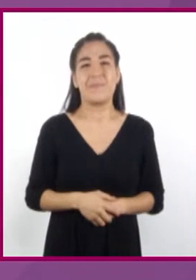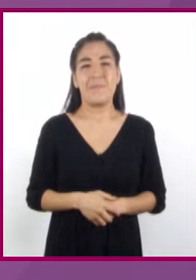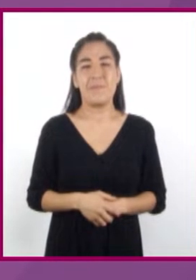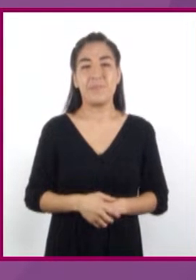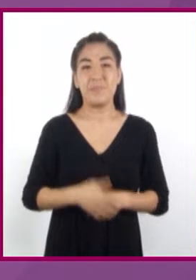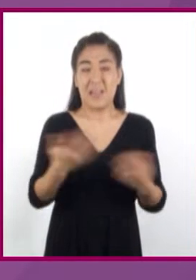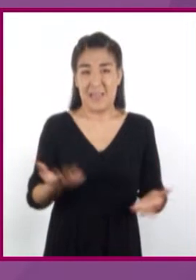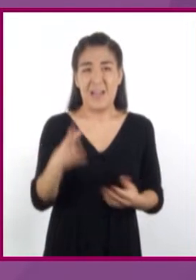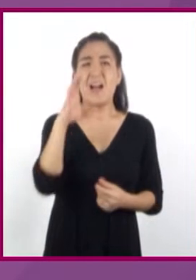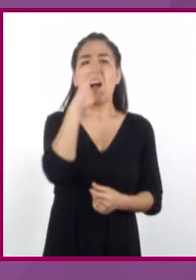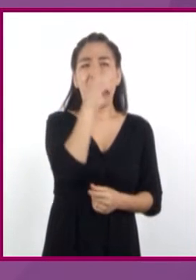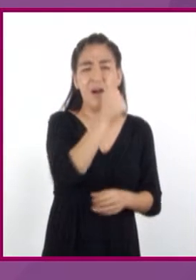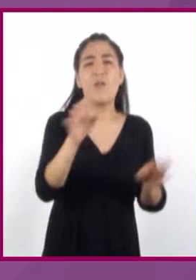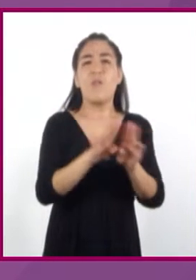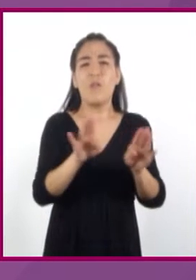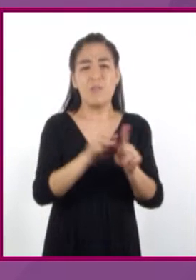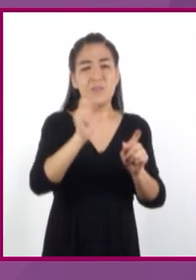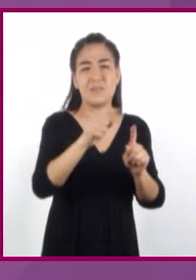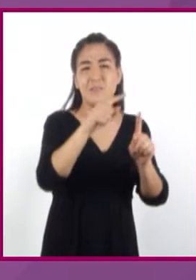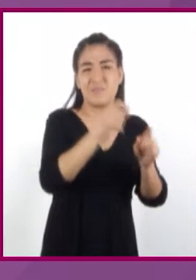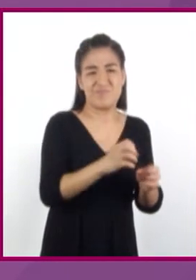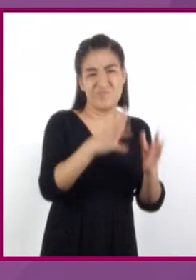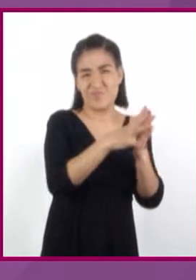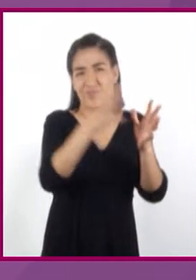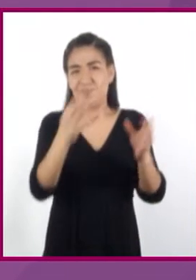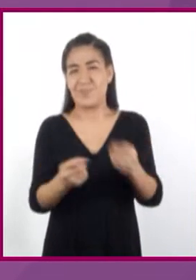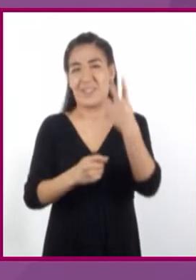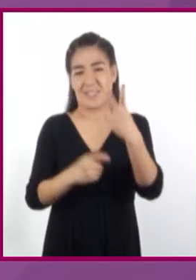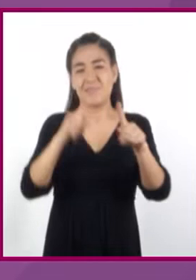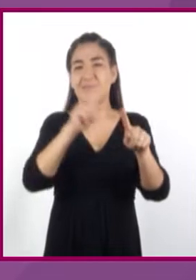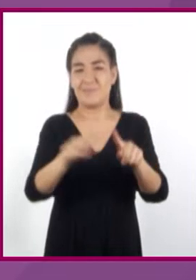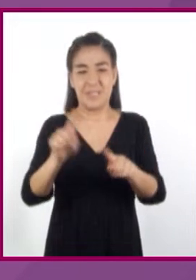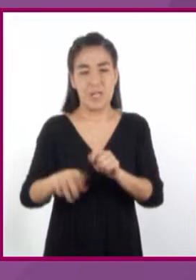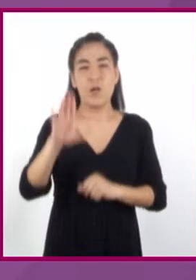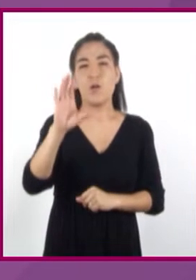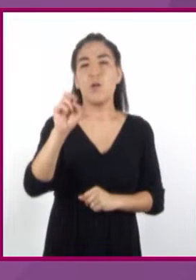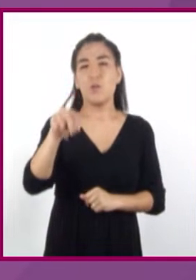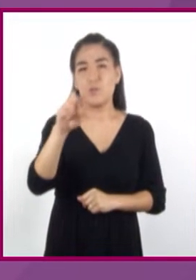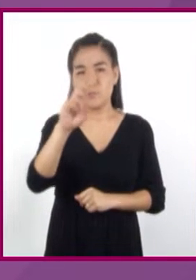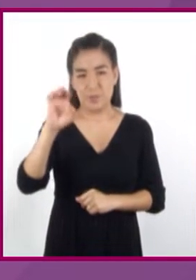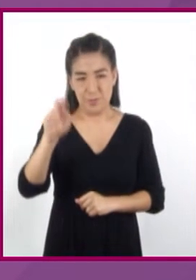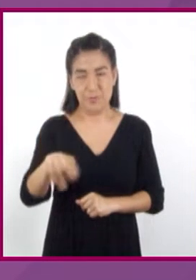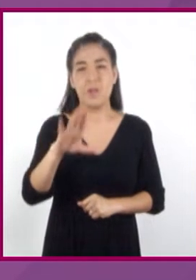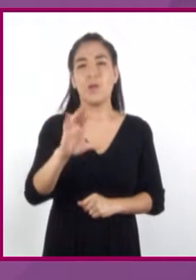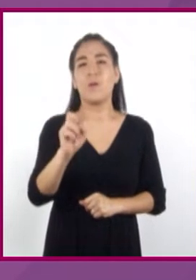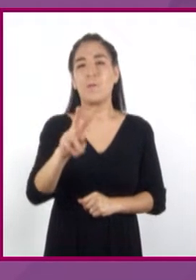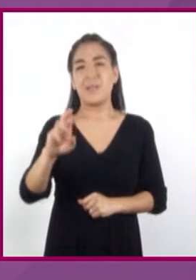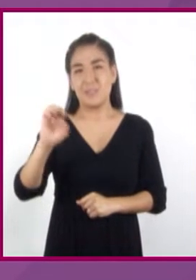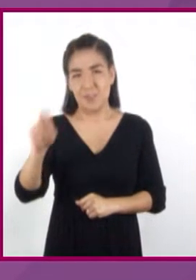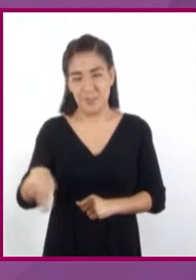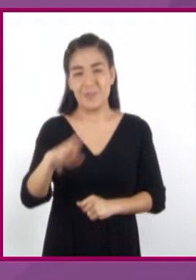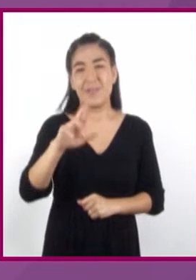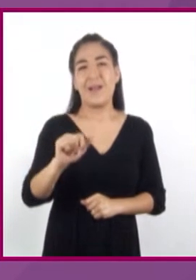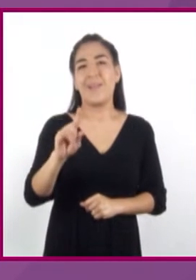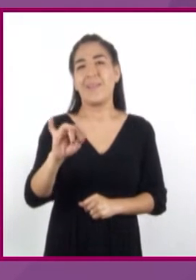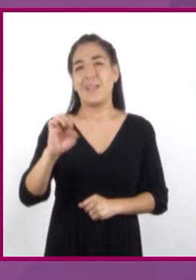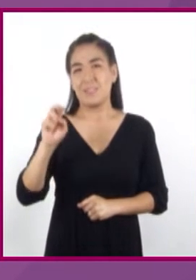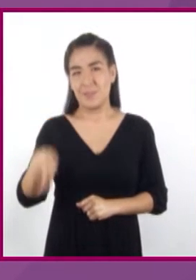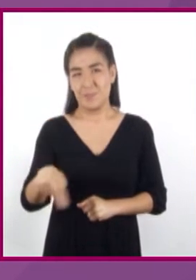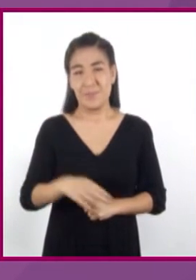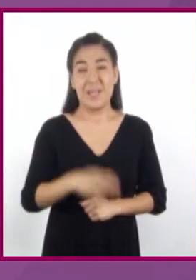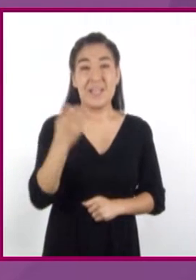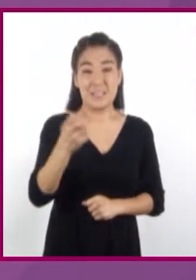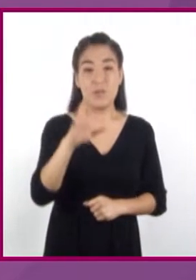El calor se transfiere de tres formas diferentes: por conducción, convección y radiación. La